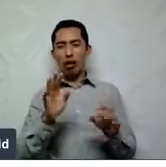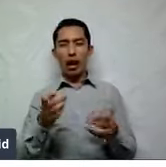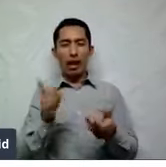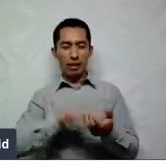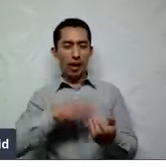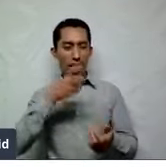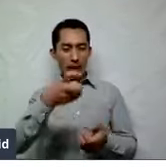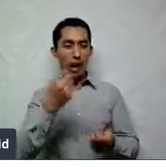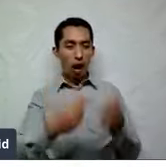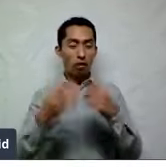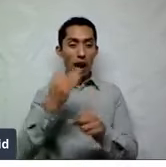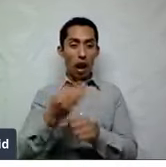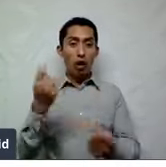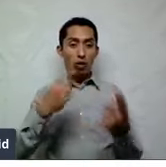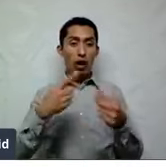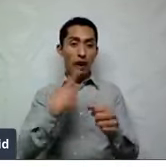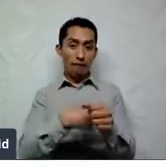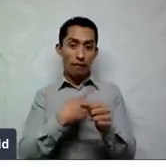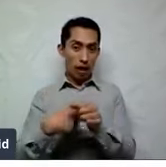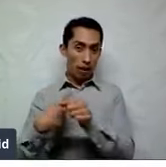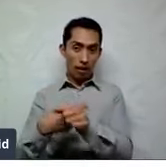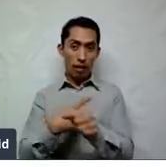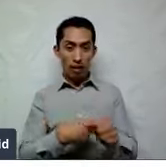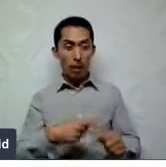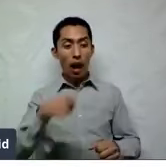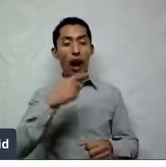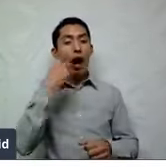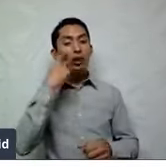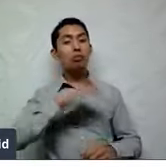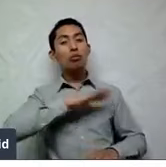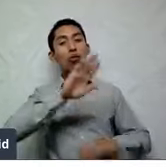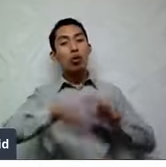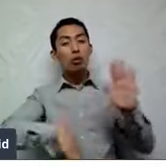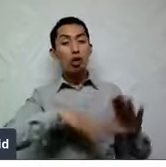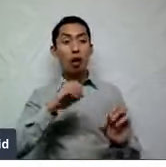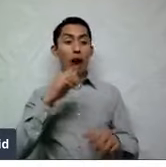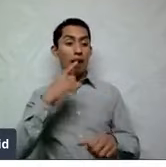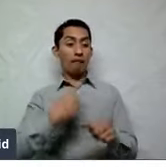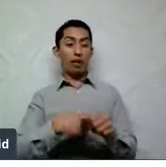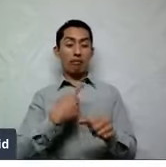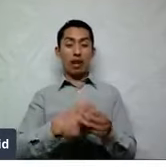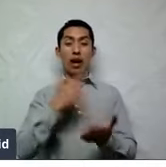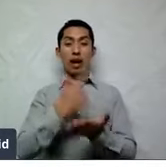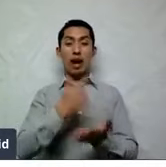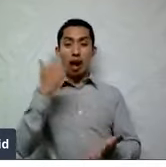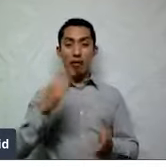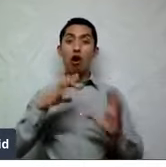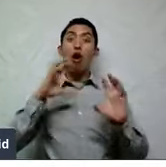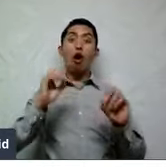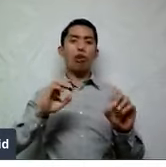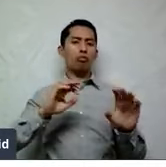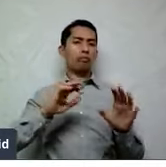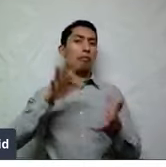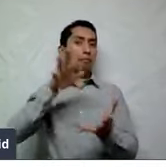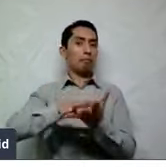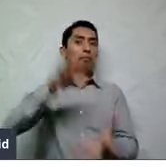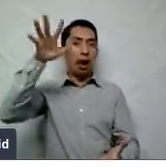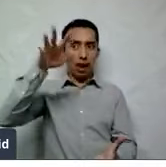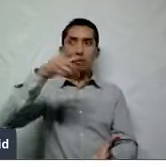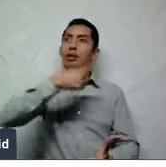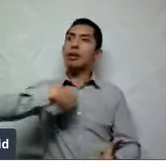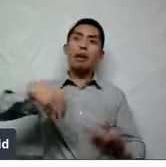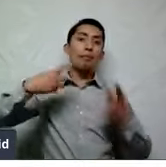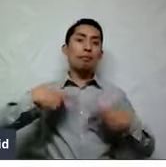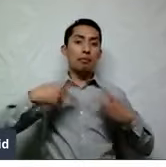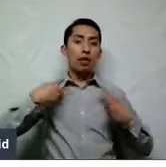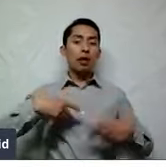están sufriendo ahorita las personas que fallecen o que se agravan, y en general, la gran mayoría de toda la